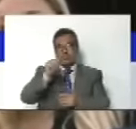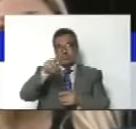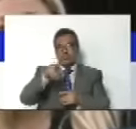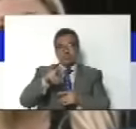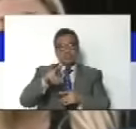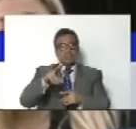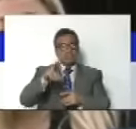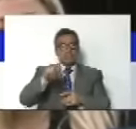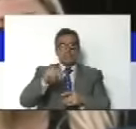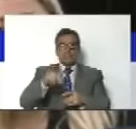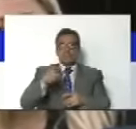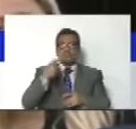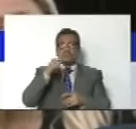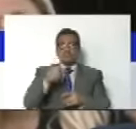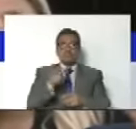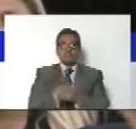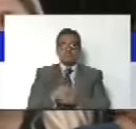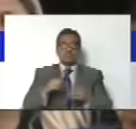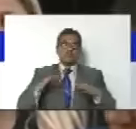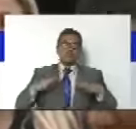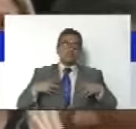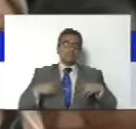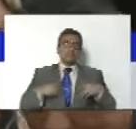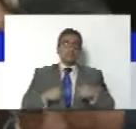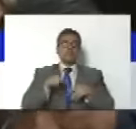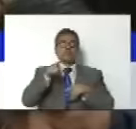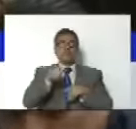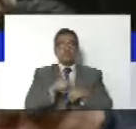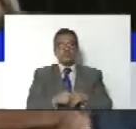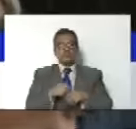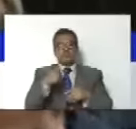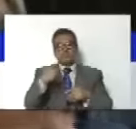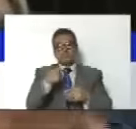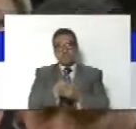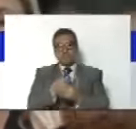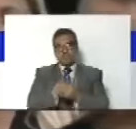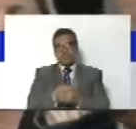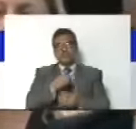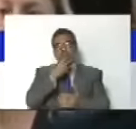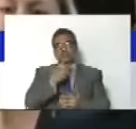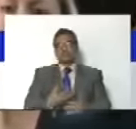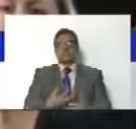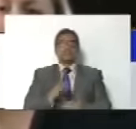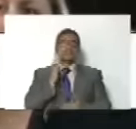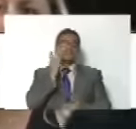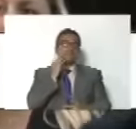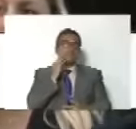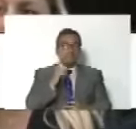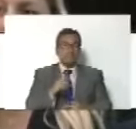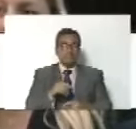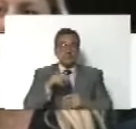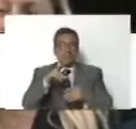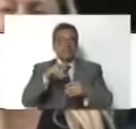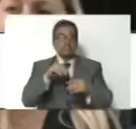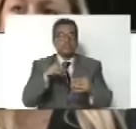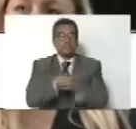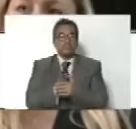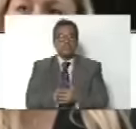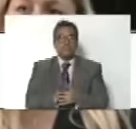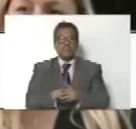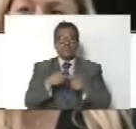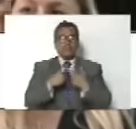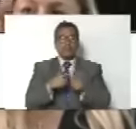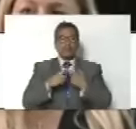no impacta en las vacaciones, en las utilidades, que no impacta en